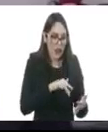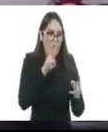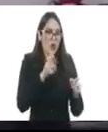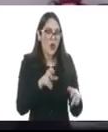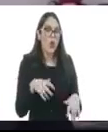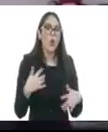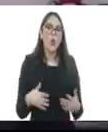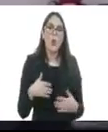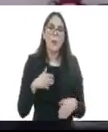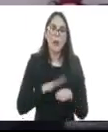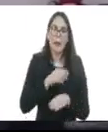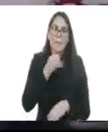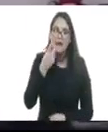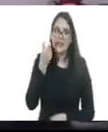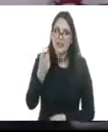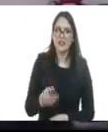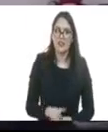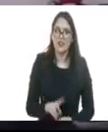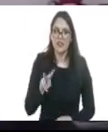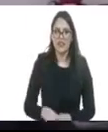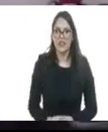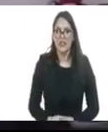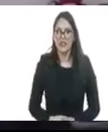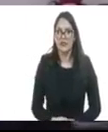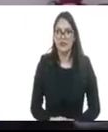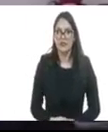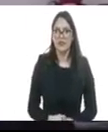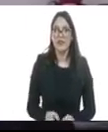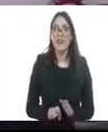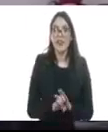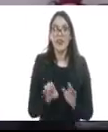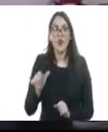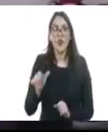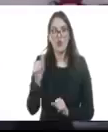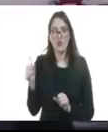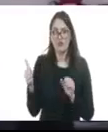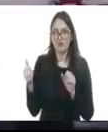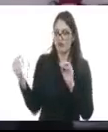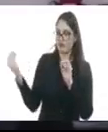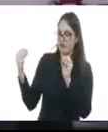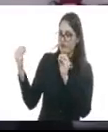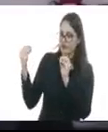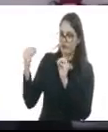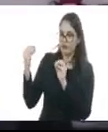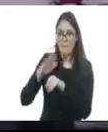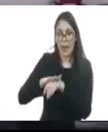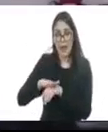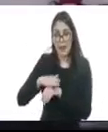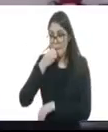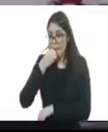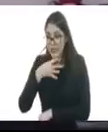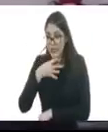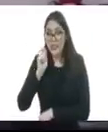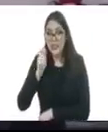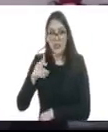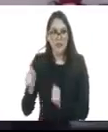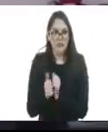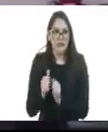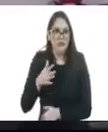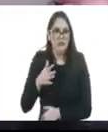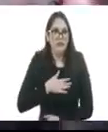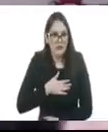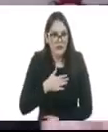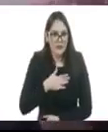Entonces, para mí, por ejemplo, el debate más fuerte fue de hecho conmigo mismo, ¿no? Sí,